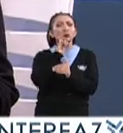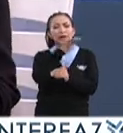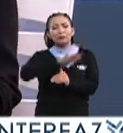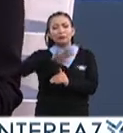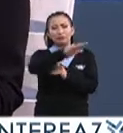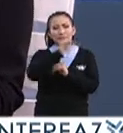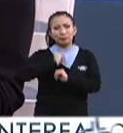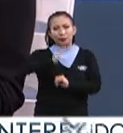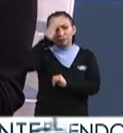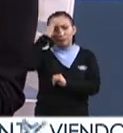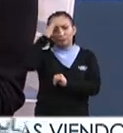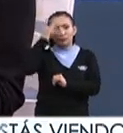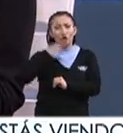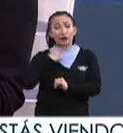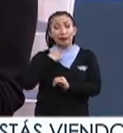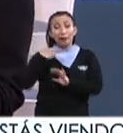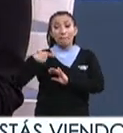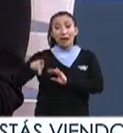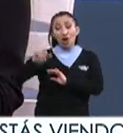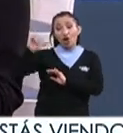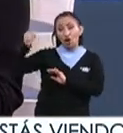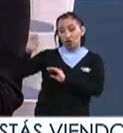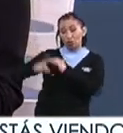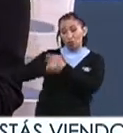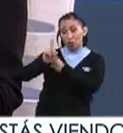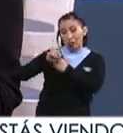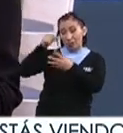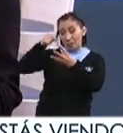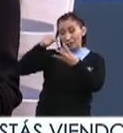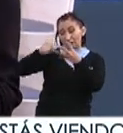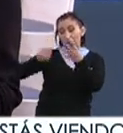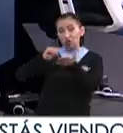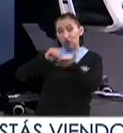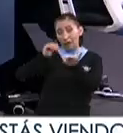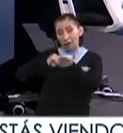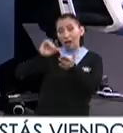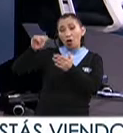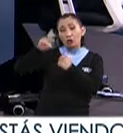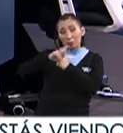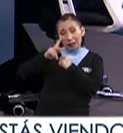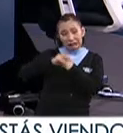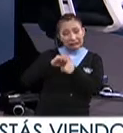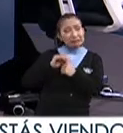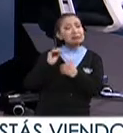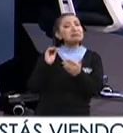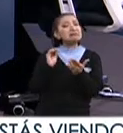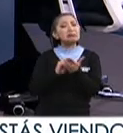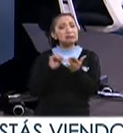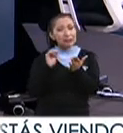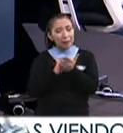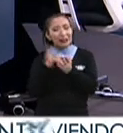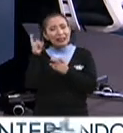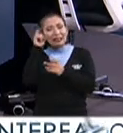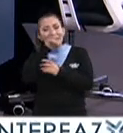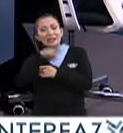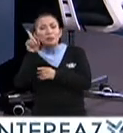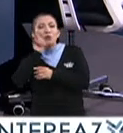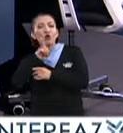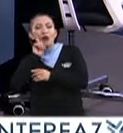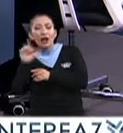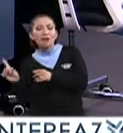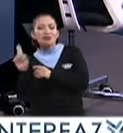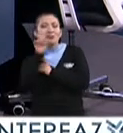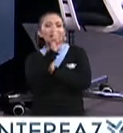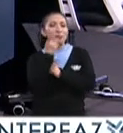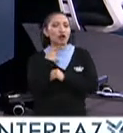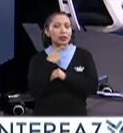representación. Pero hay un montón de obstáculos, como los que muestra el libro, en los otros países que todavía dificultan esa